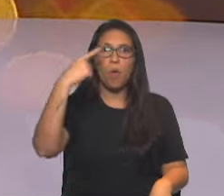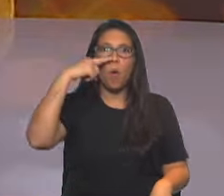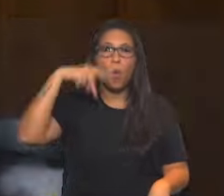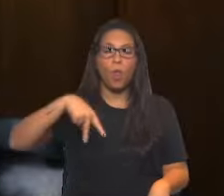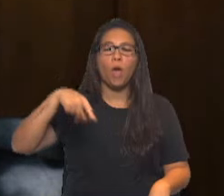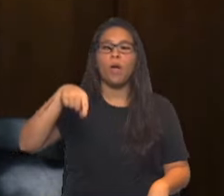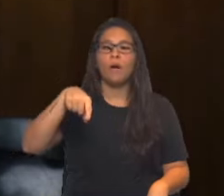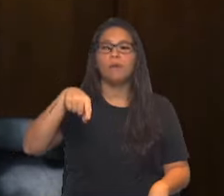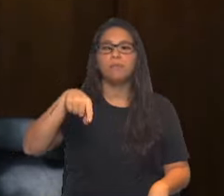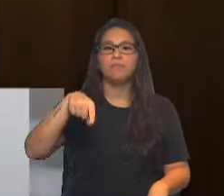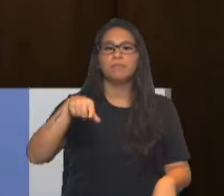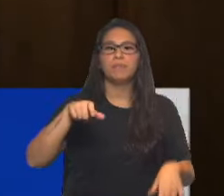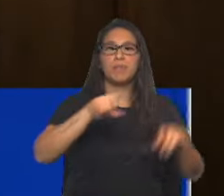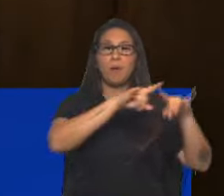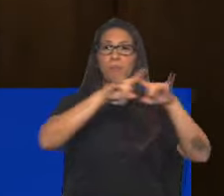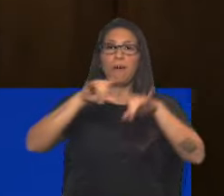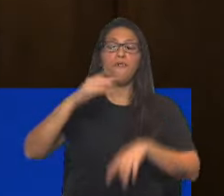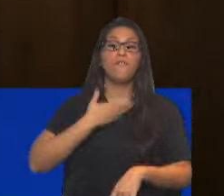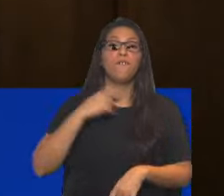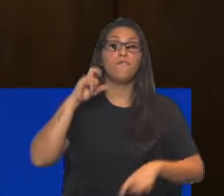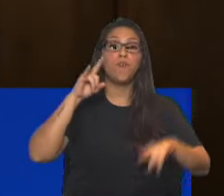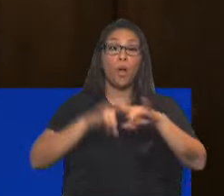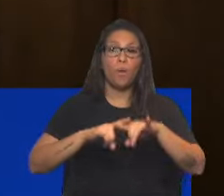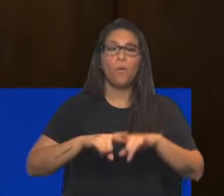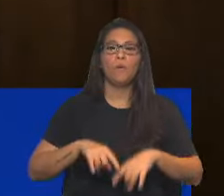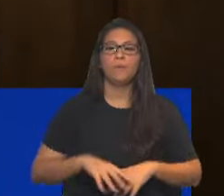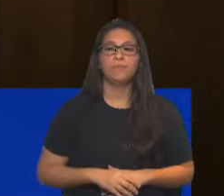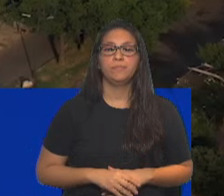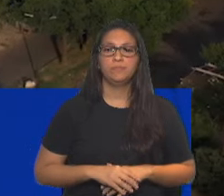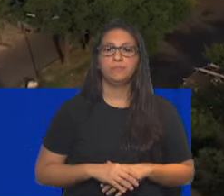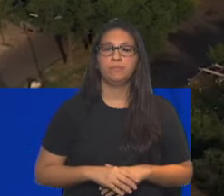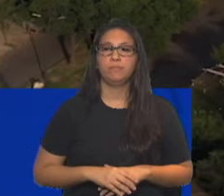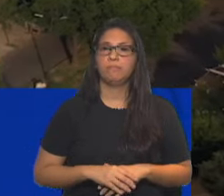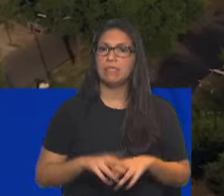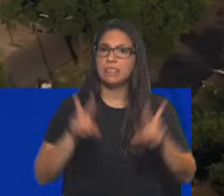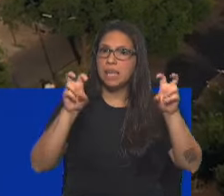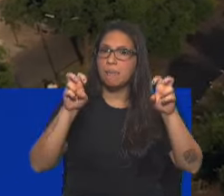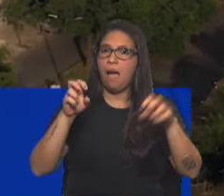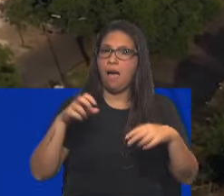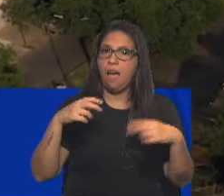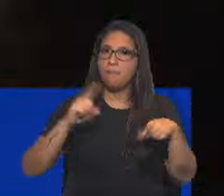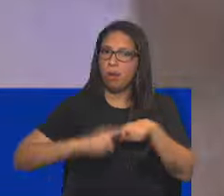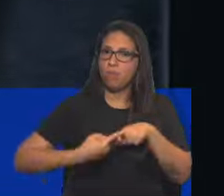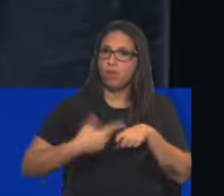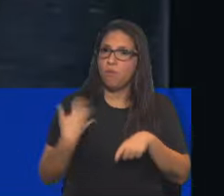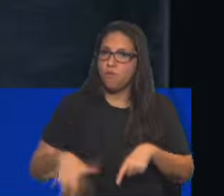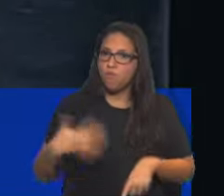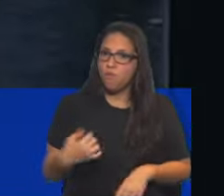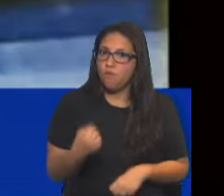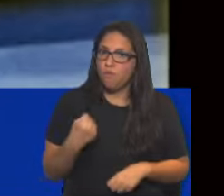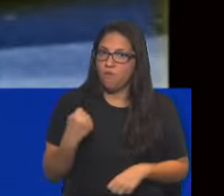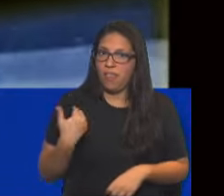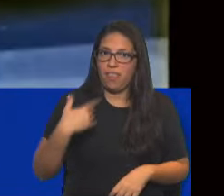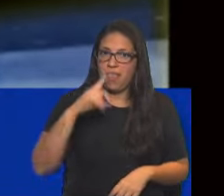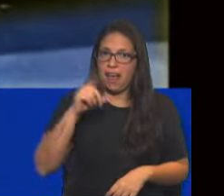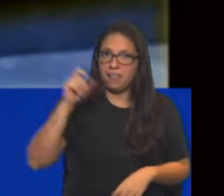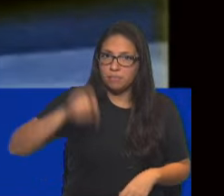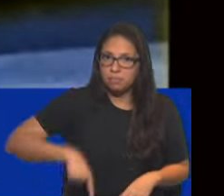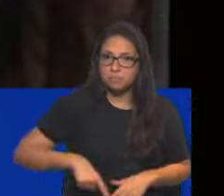y que lleva a la pantalla un caso político muy, muy pesado y recordable de la República